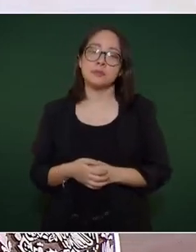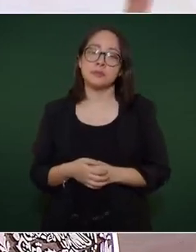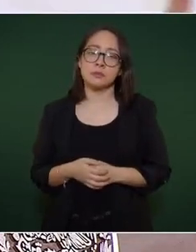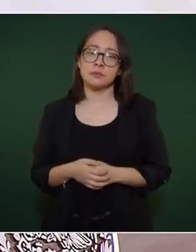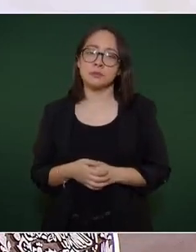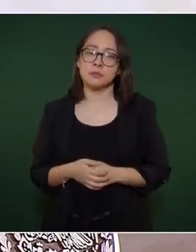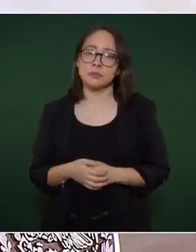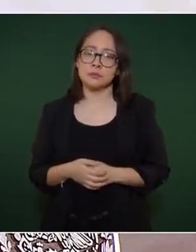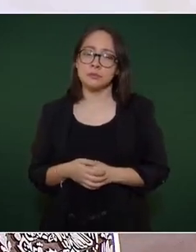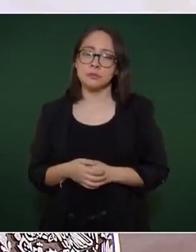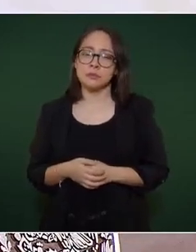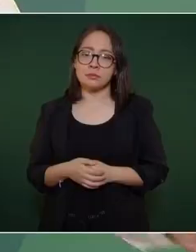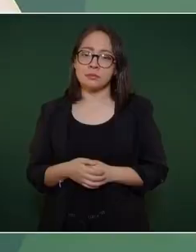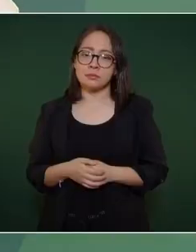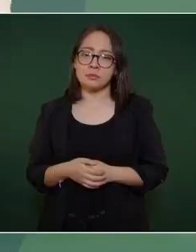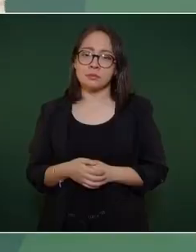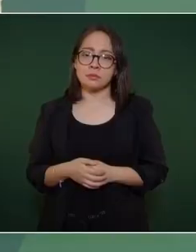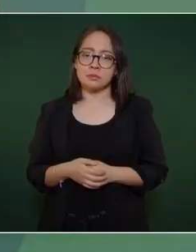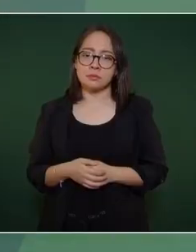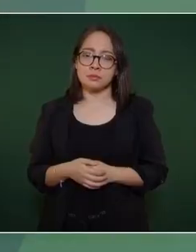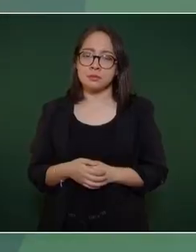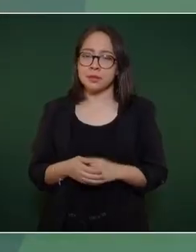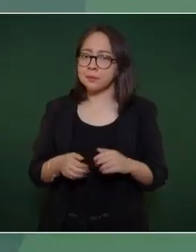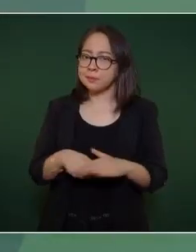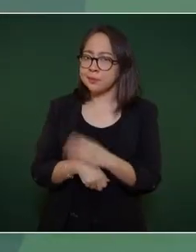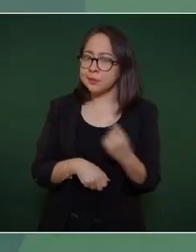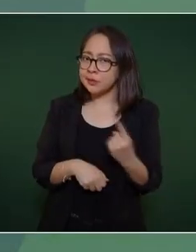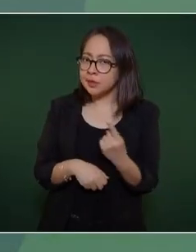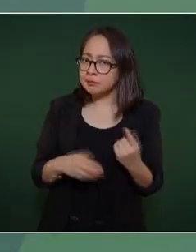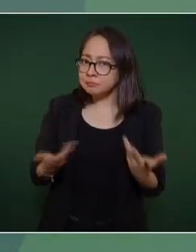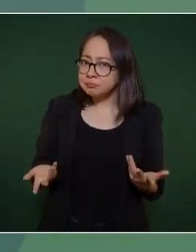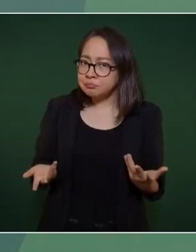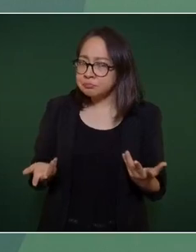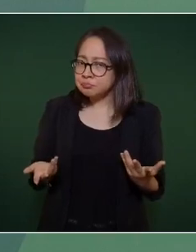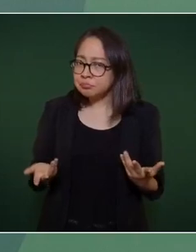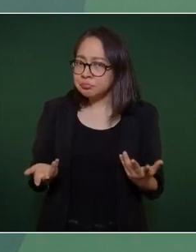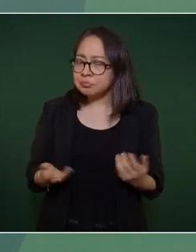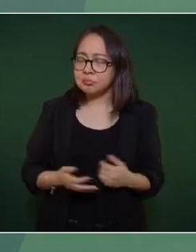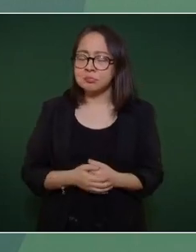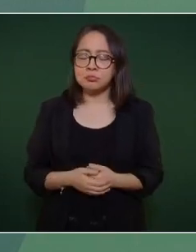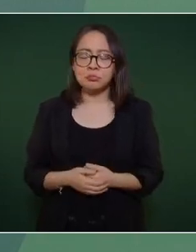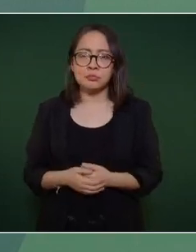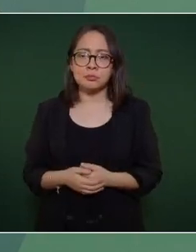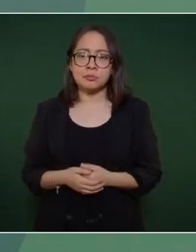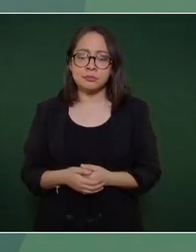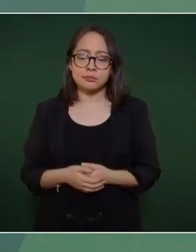Porque nos ayudan mucho.